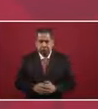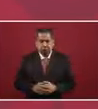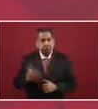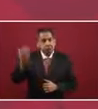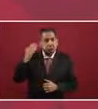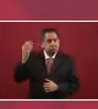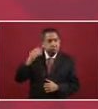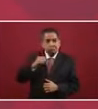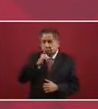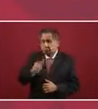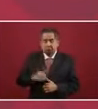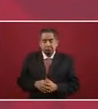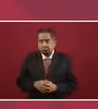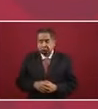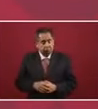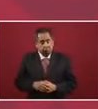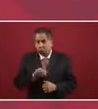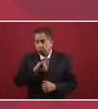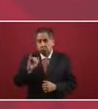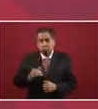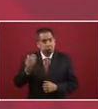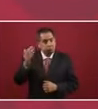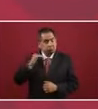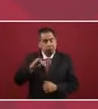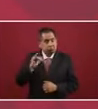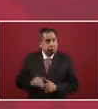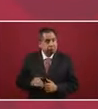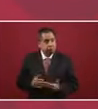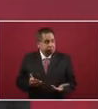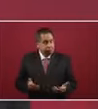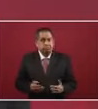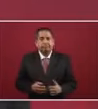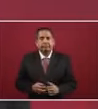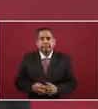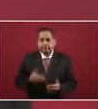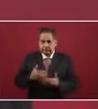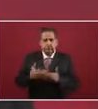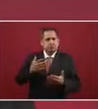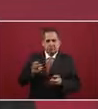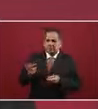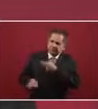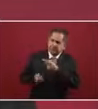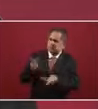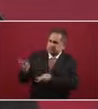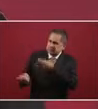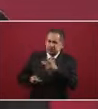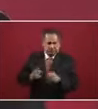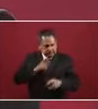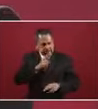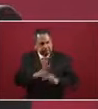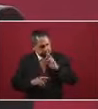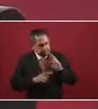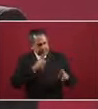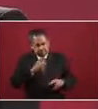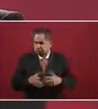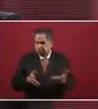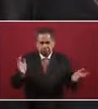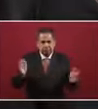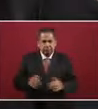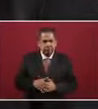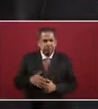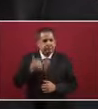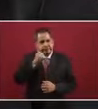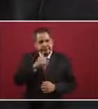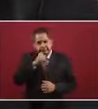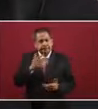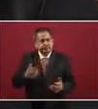Nunca se había cuestionado tanto al gobierno. Y también